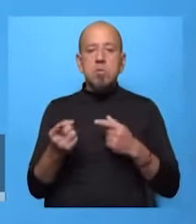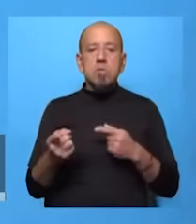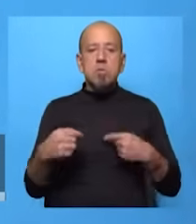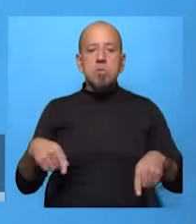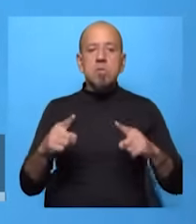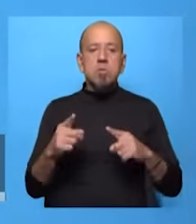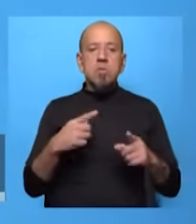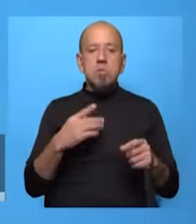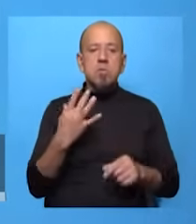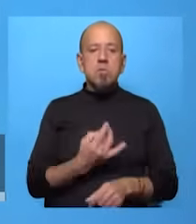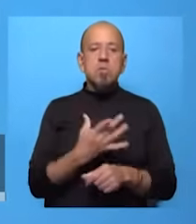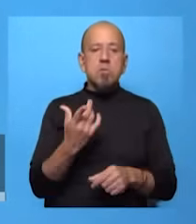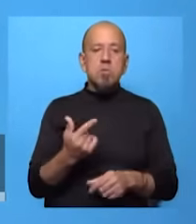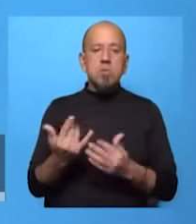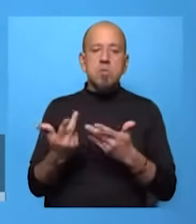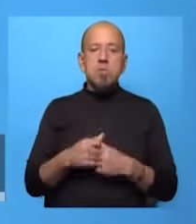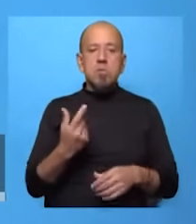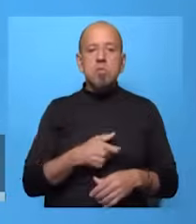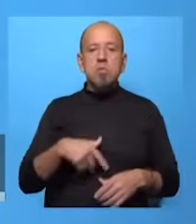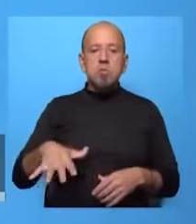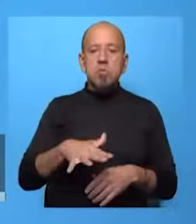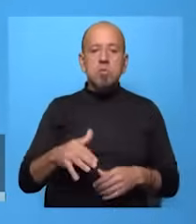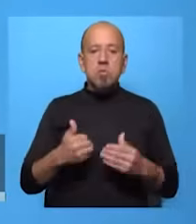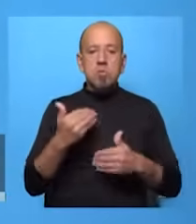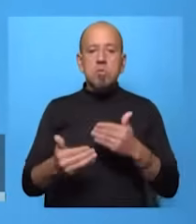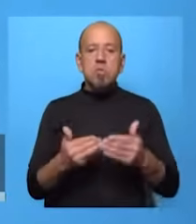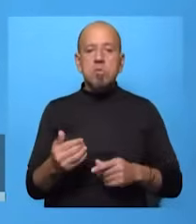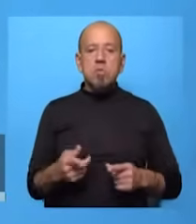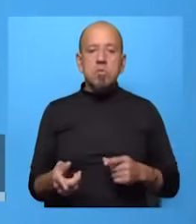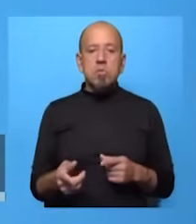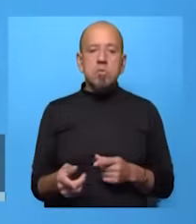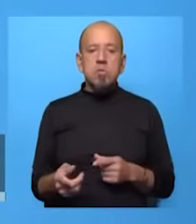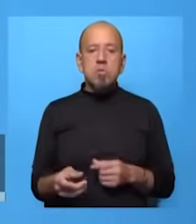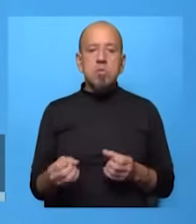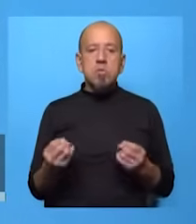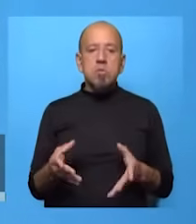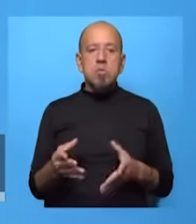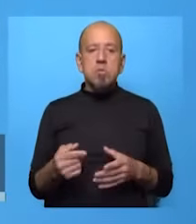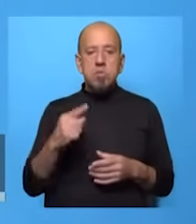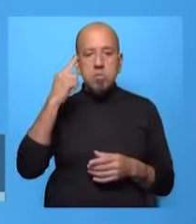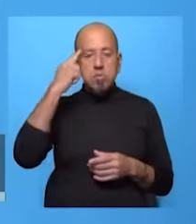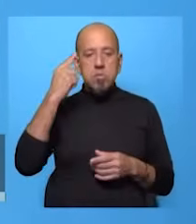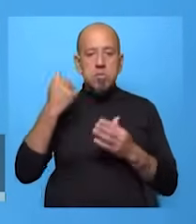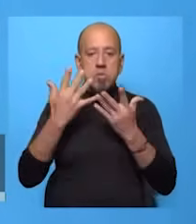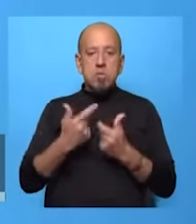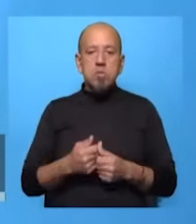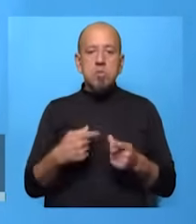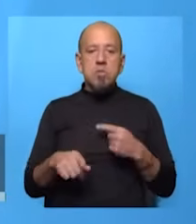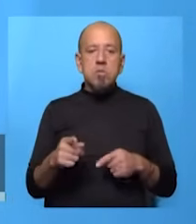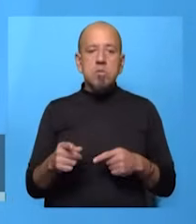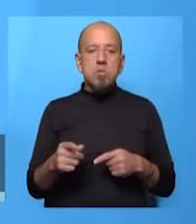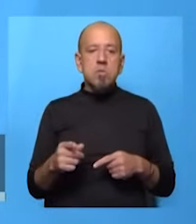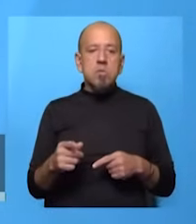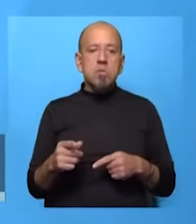académicos hay que convencer a las organizaciones sociales de avanzar eso Porque muchos piensan que la estrategia de desarrollo de un